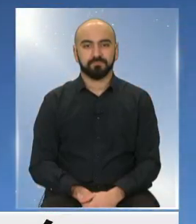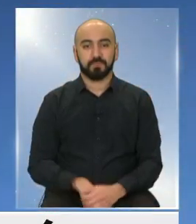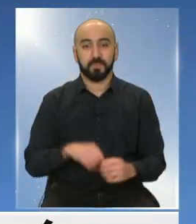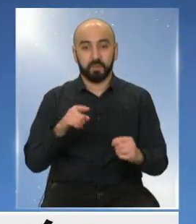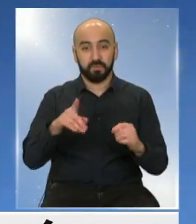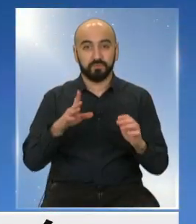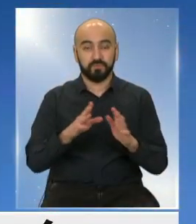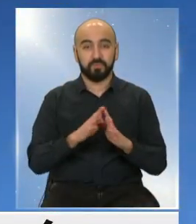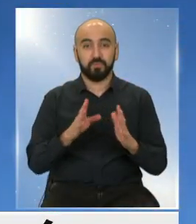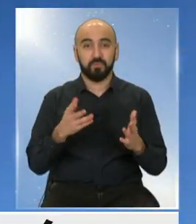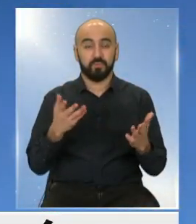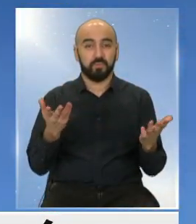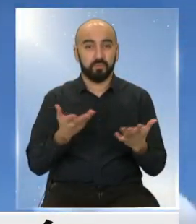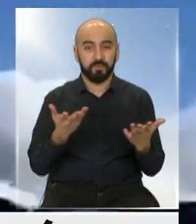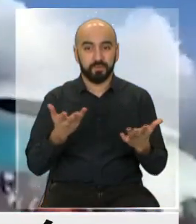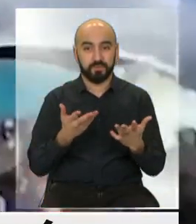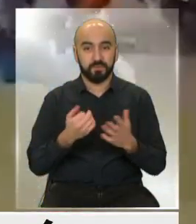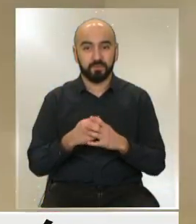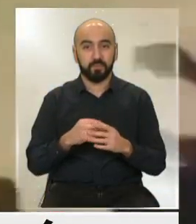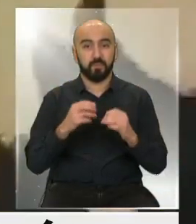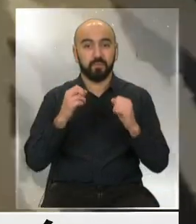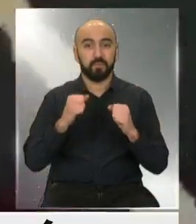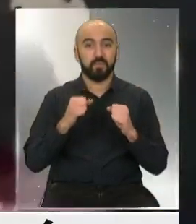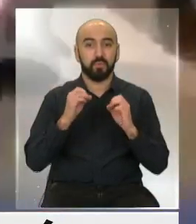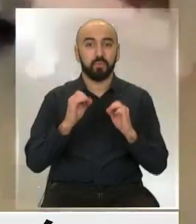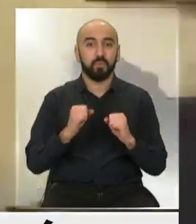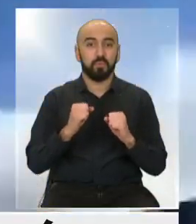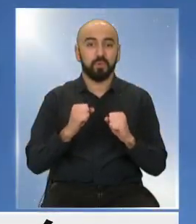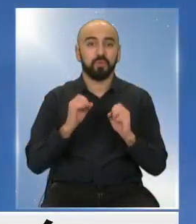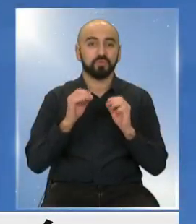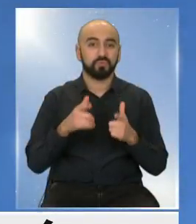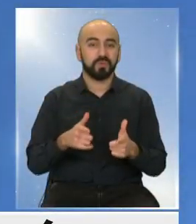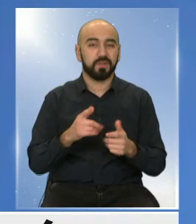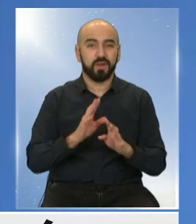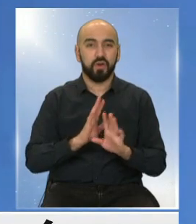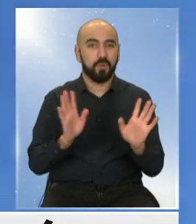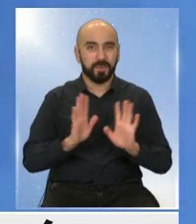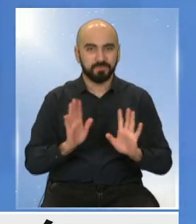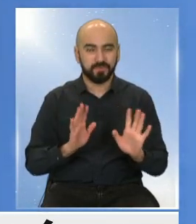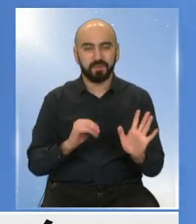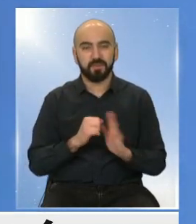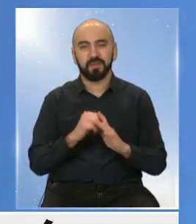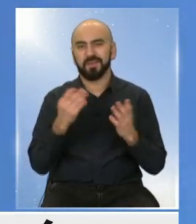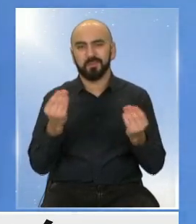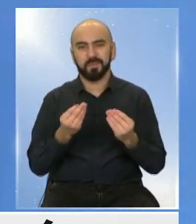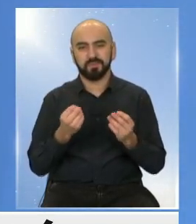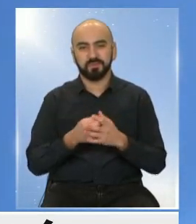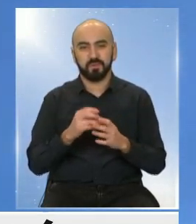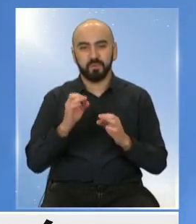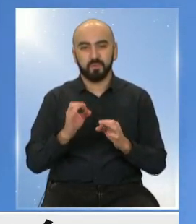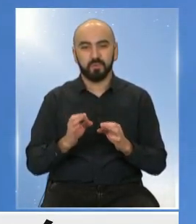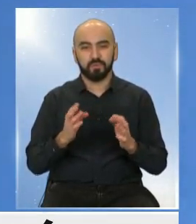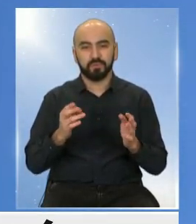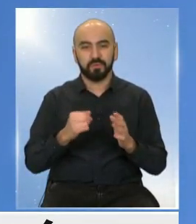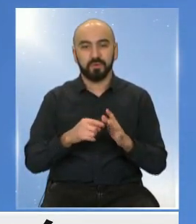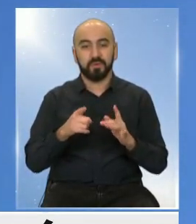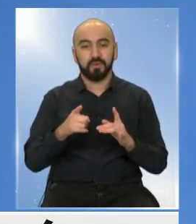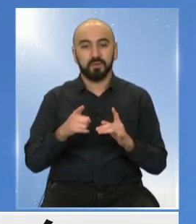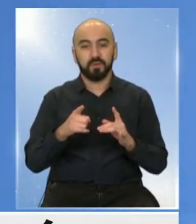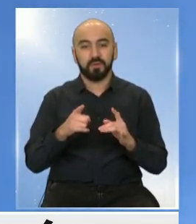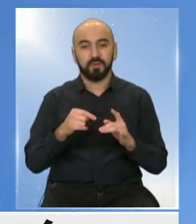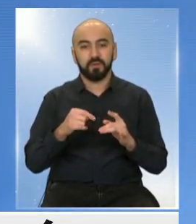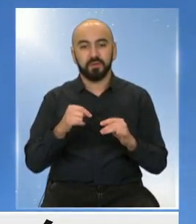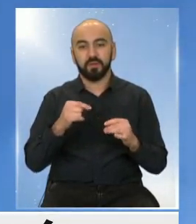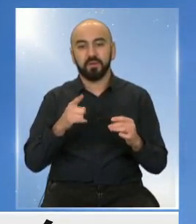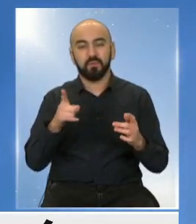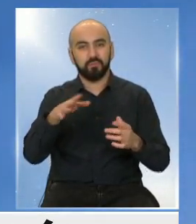impresionante. Pudo haber terminado en tragedia, pero afortunadamente no. Se trata de los momentos de máxima tensión que se vivió